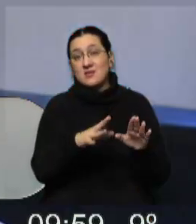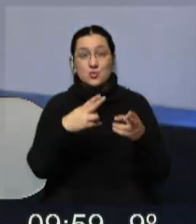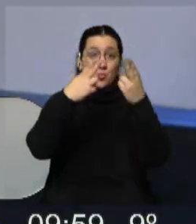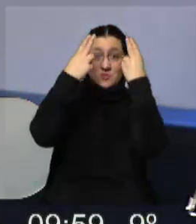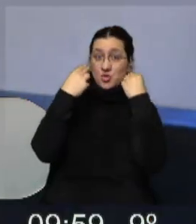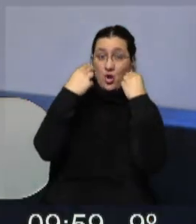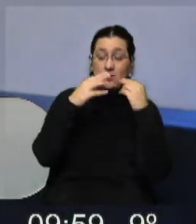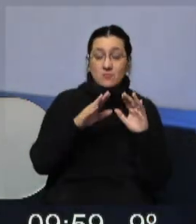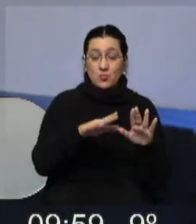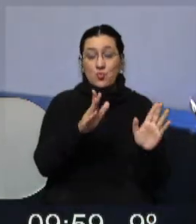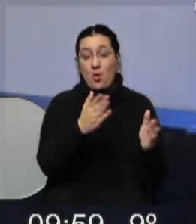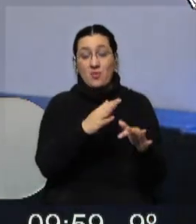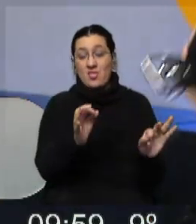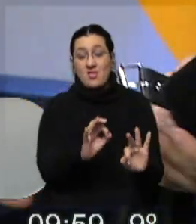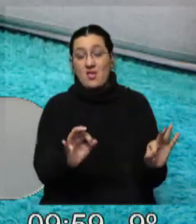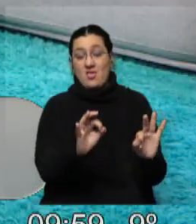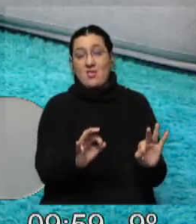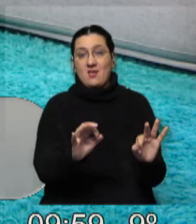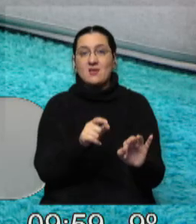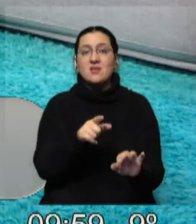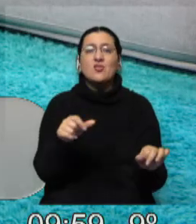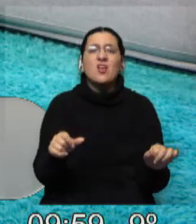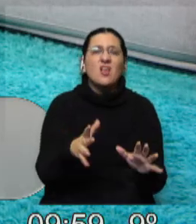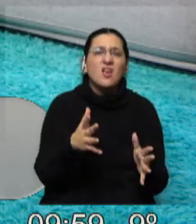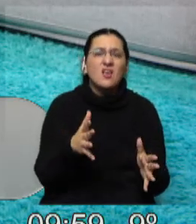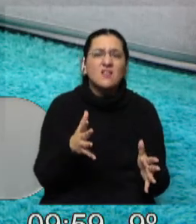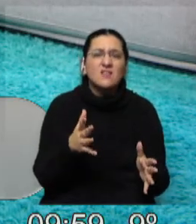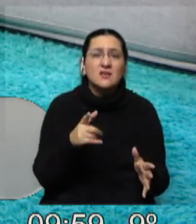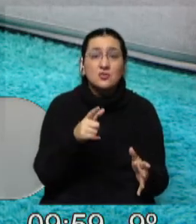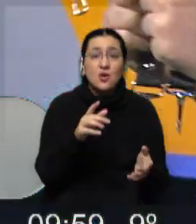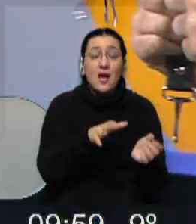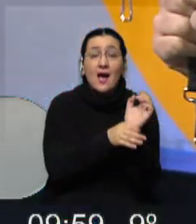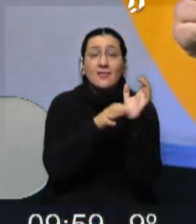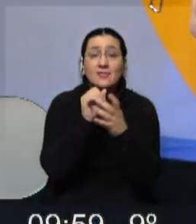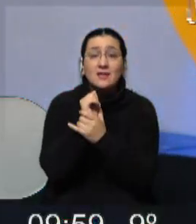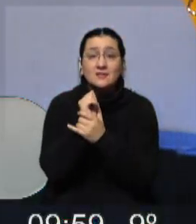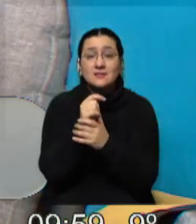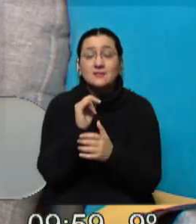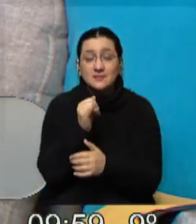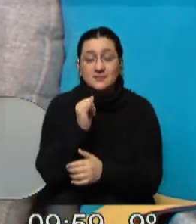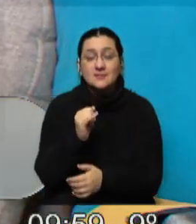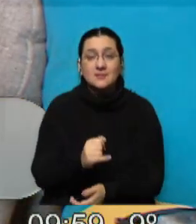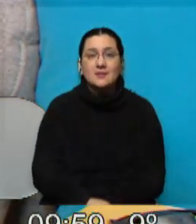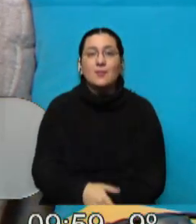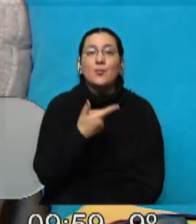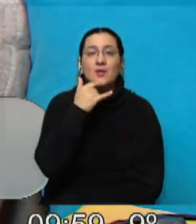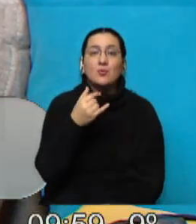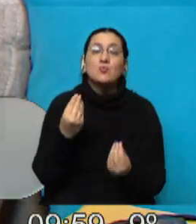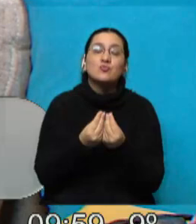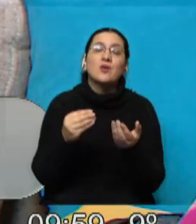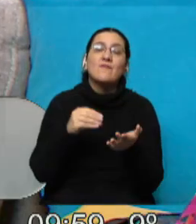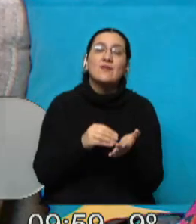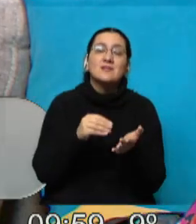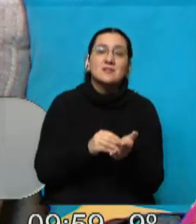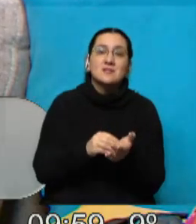sumisión. Sumisión. Pero, ¿y esto qué es? Esto con lo que atás las manos y los... Esto atás y, por ejemplo, muchas veces queda